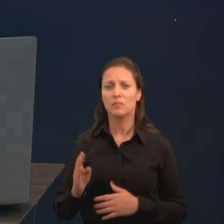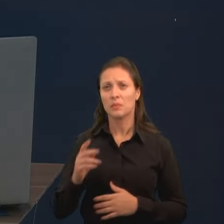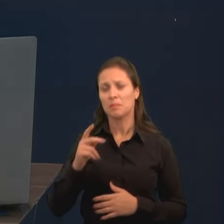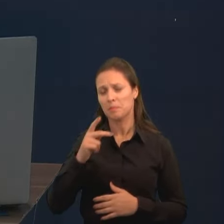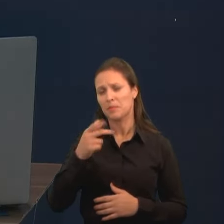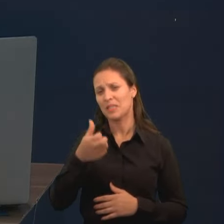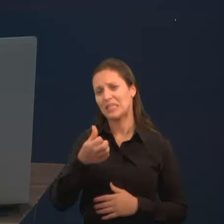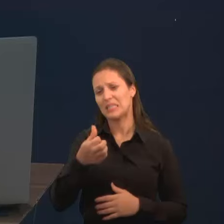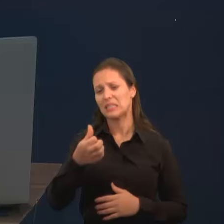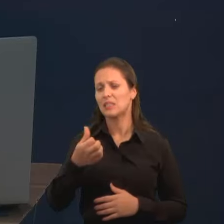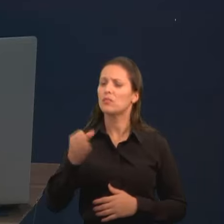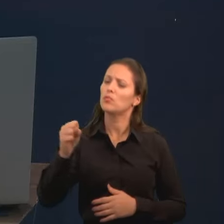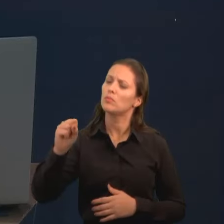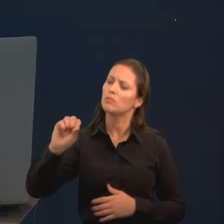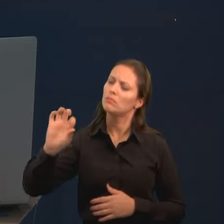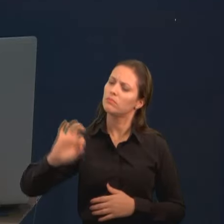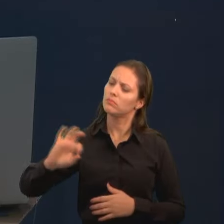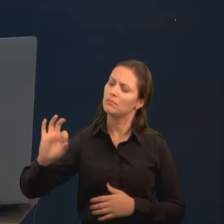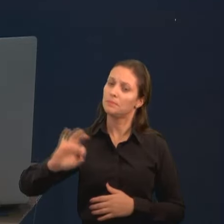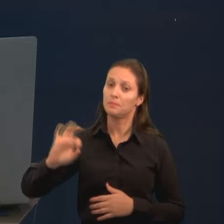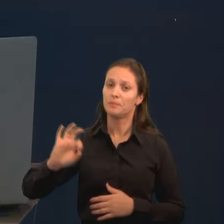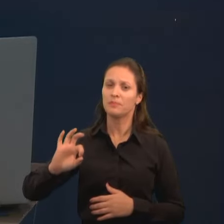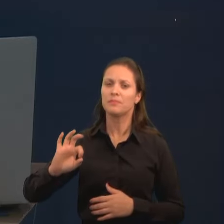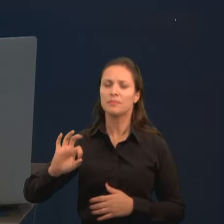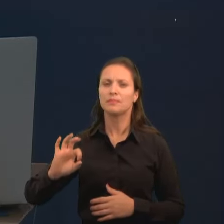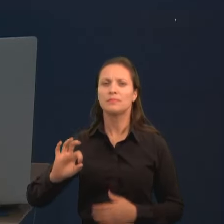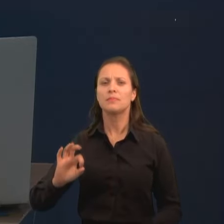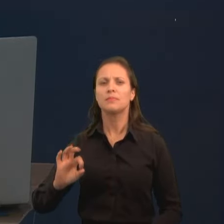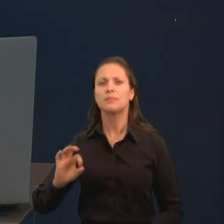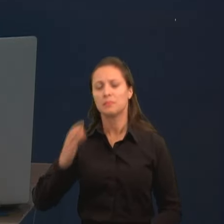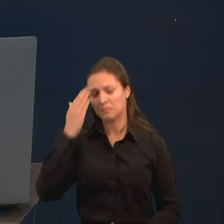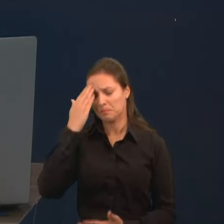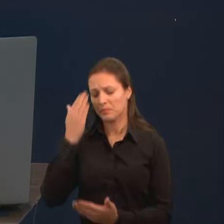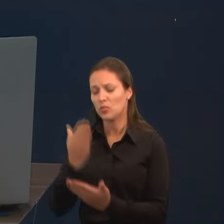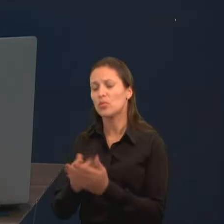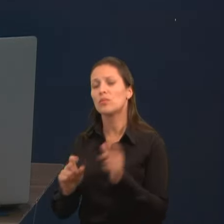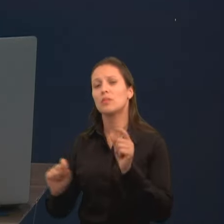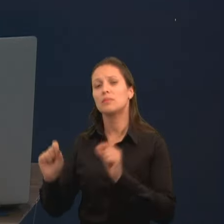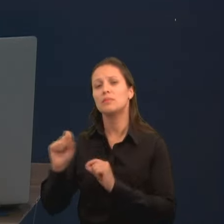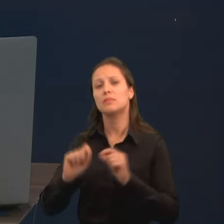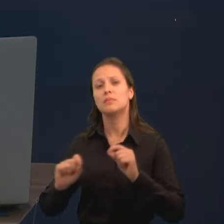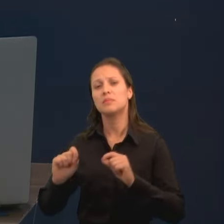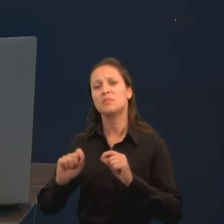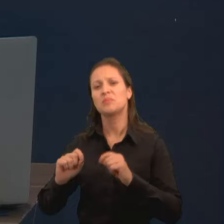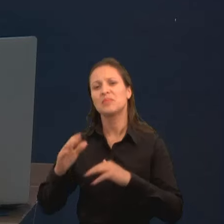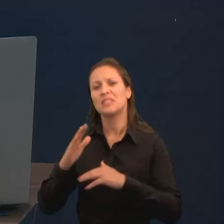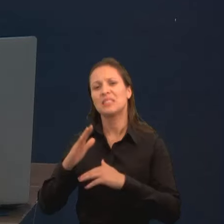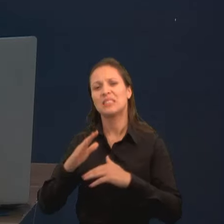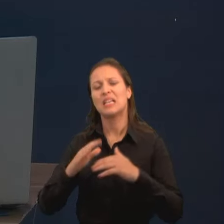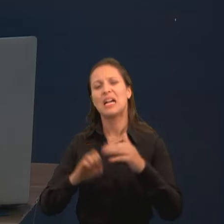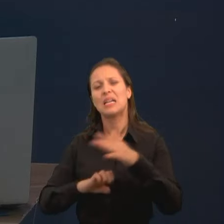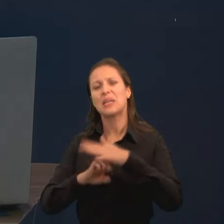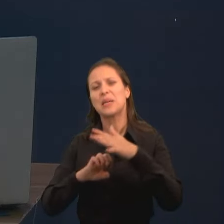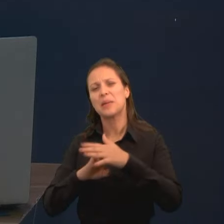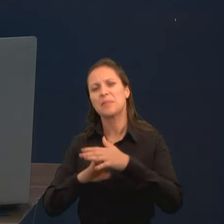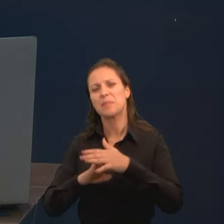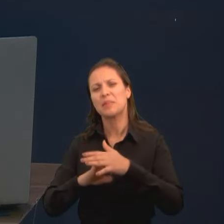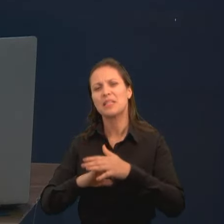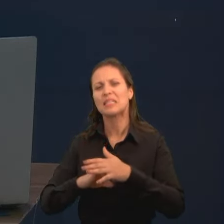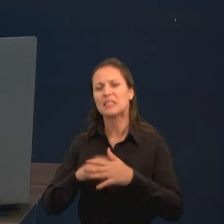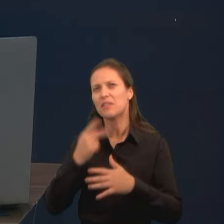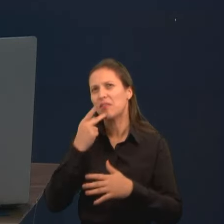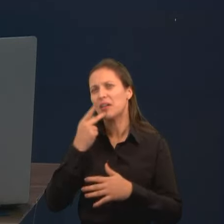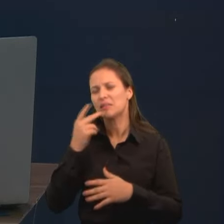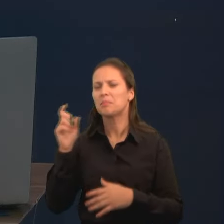llegó a la conclusión de que el 68% de las muestras muestra que la